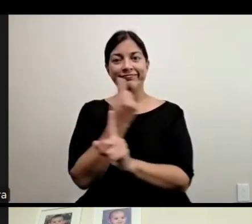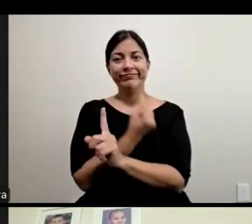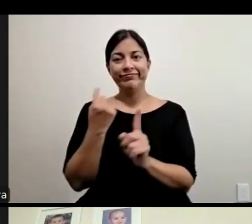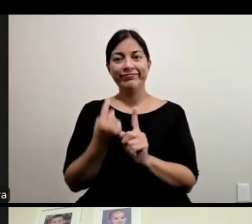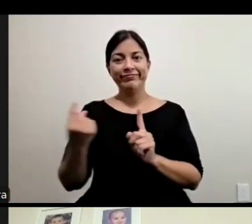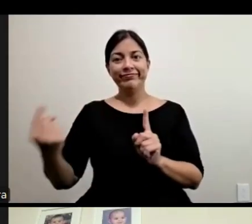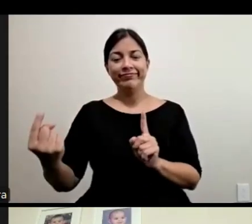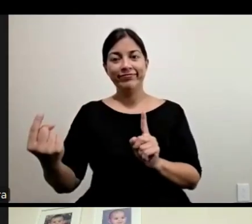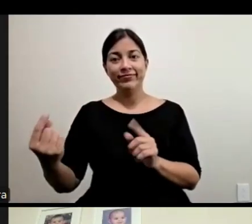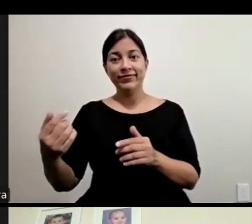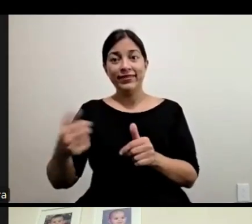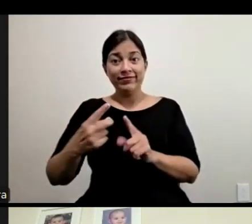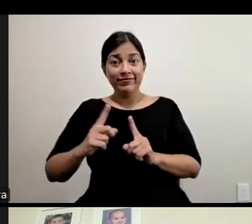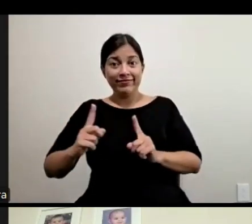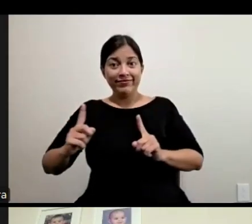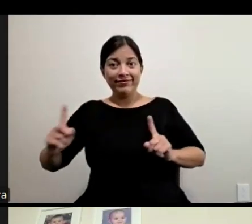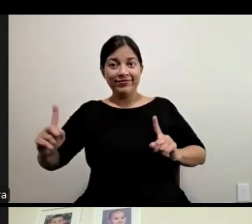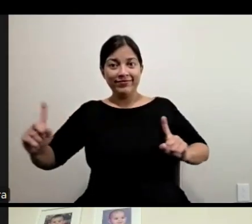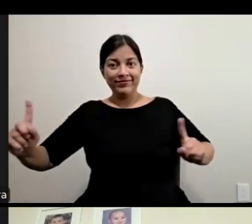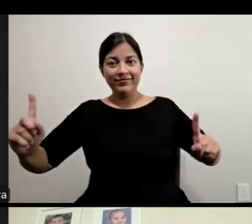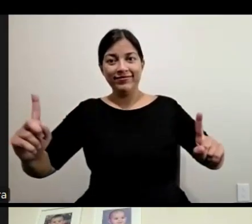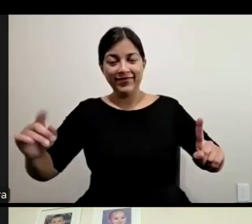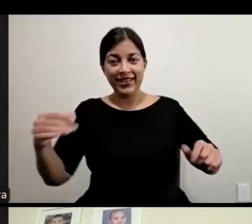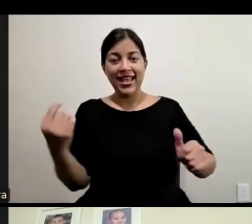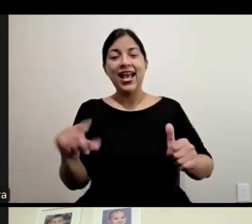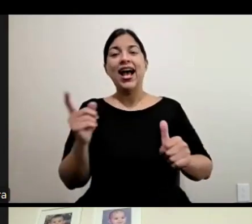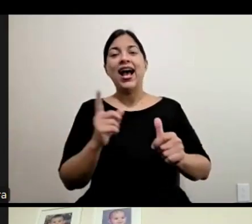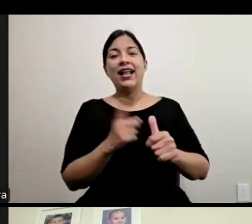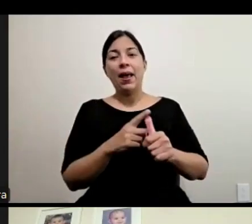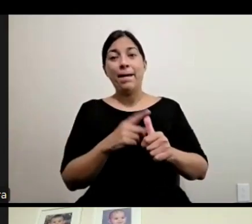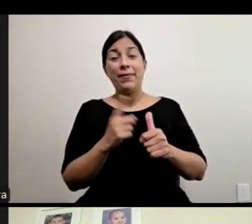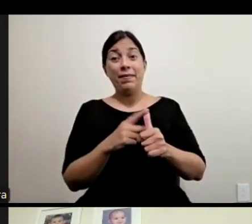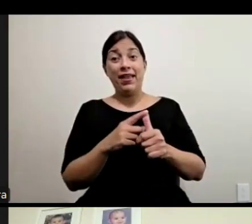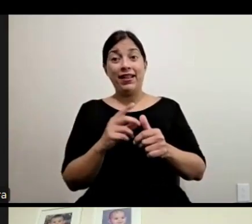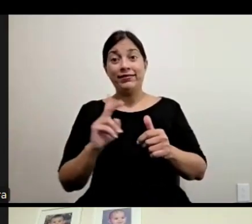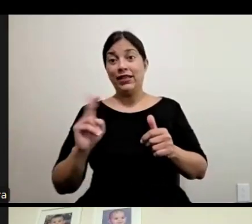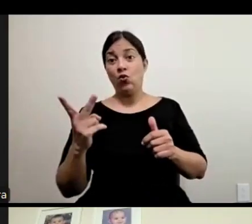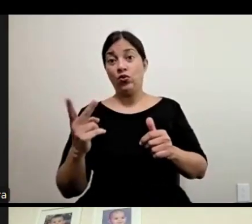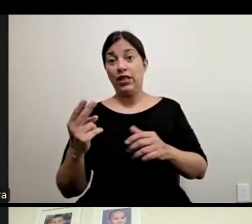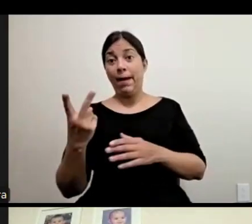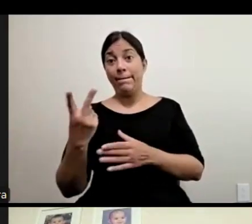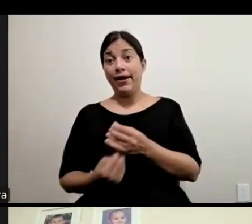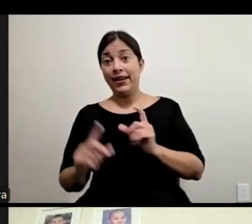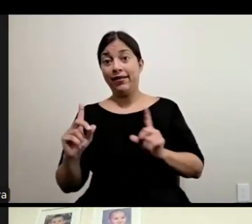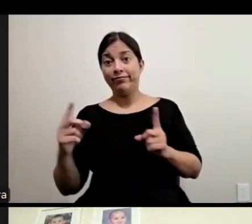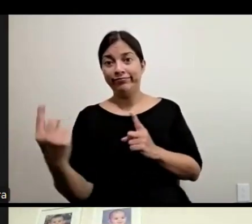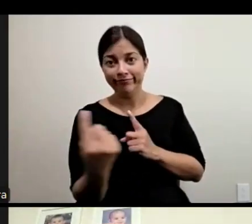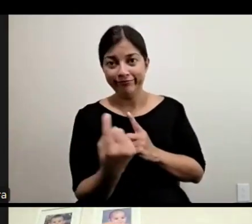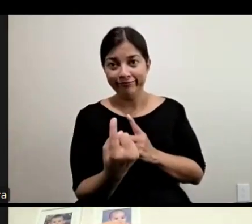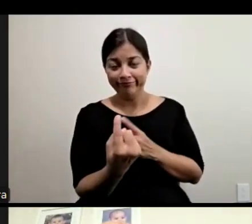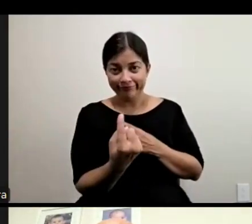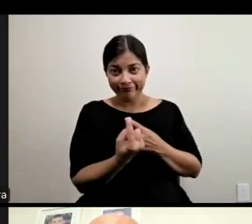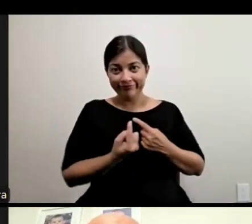demás parejas siguen haciendo lo mismo hasta que esa primera pareja vuelve a encabezar la fila. De eso se trata la